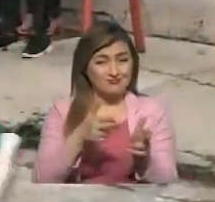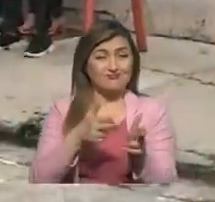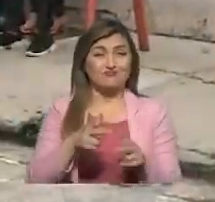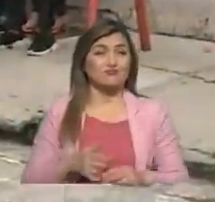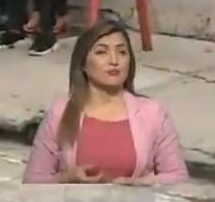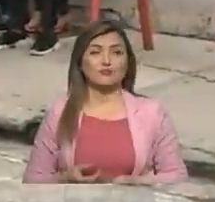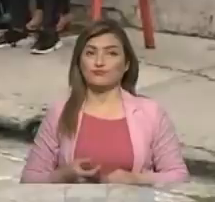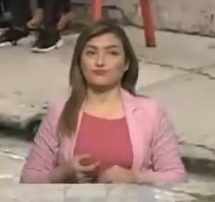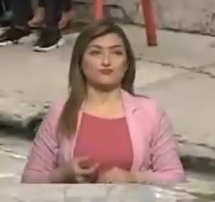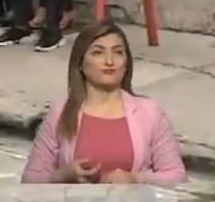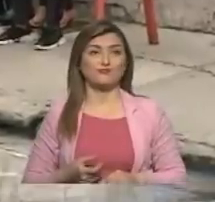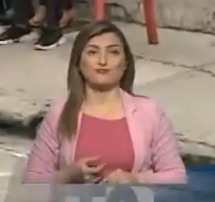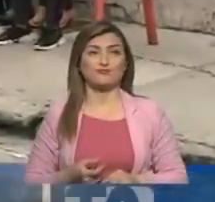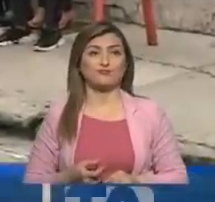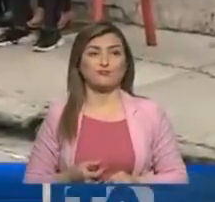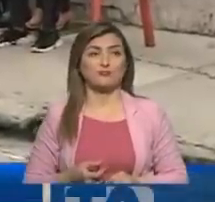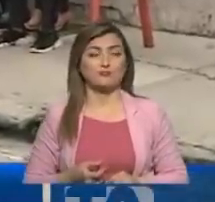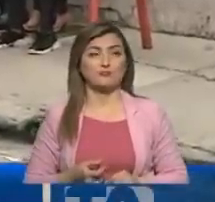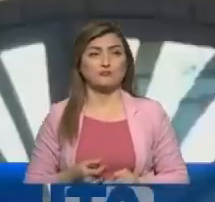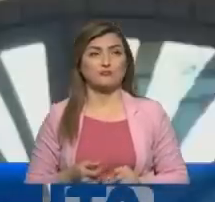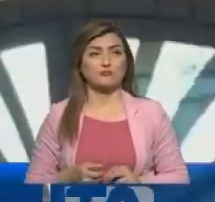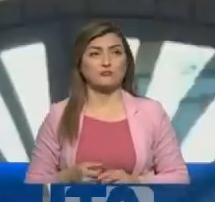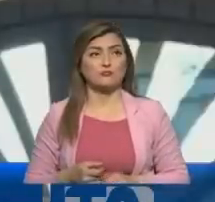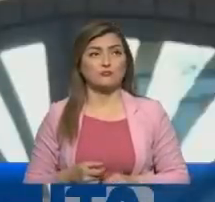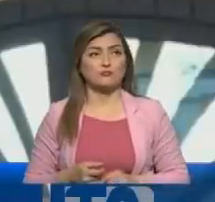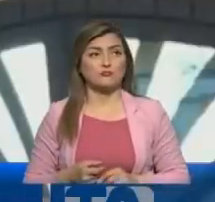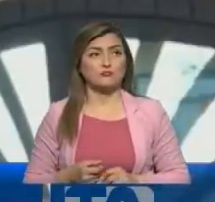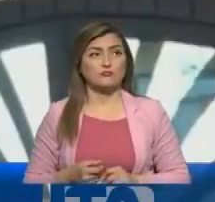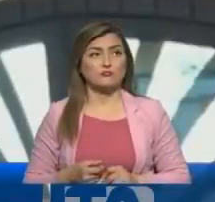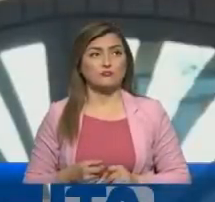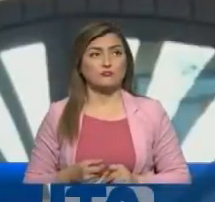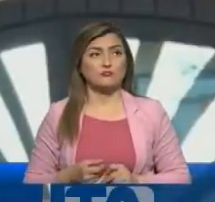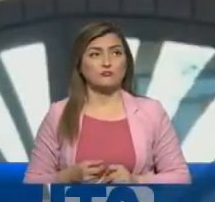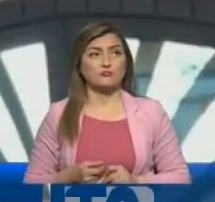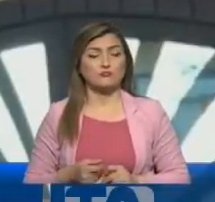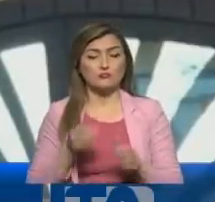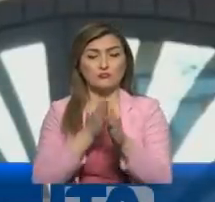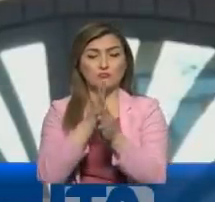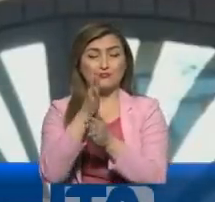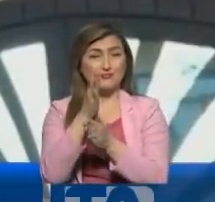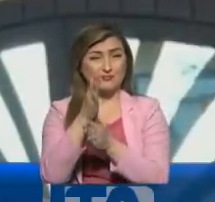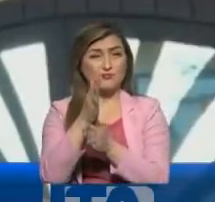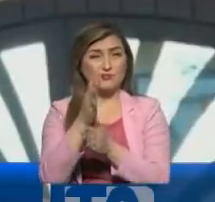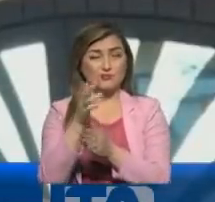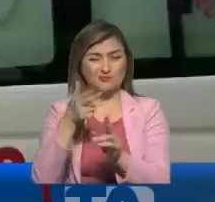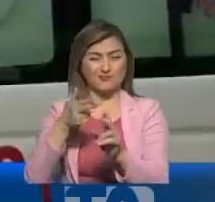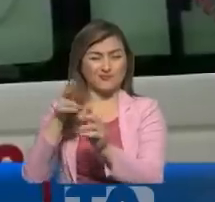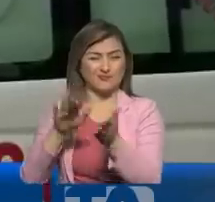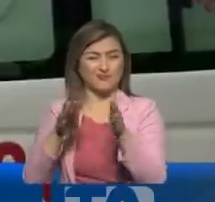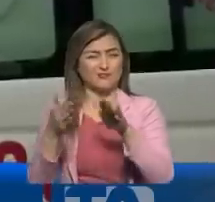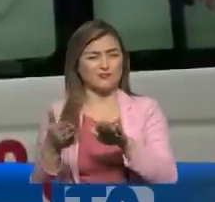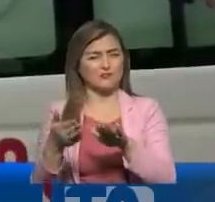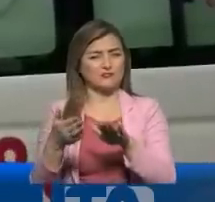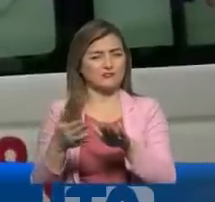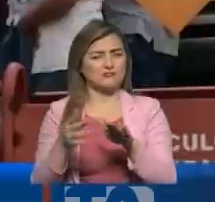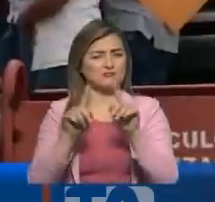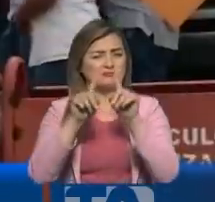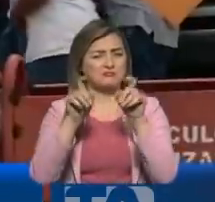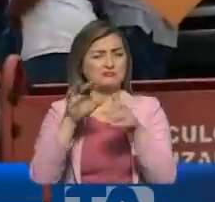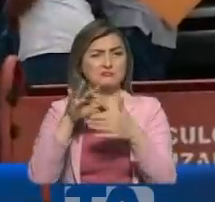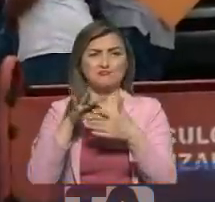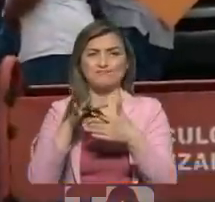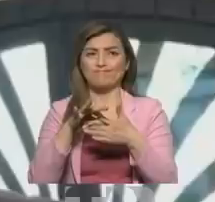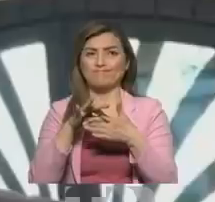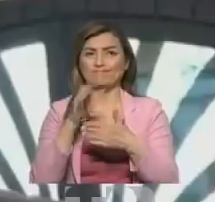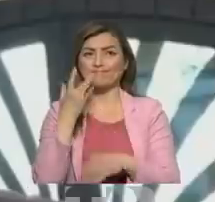tiene relación con el asesinato de Carla Rochetti. A criterio del criminólogo Juan José Hidalgo, hay varias preguntas pendientes en